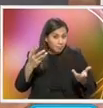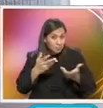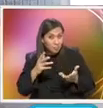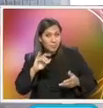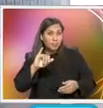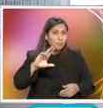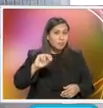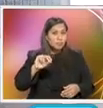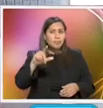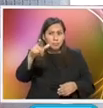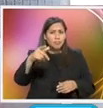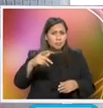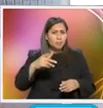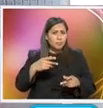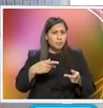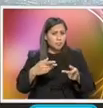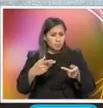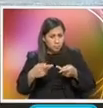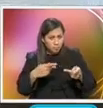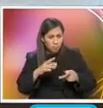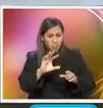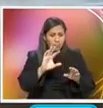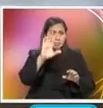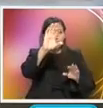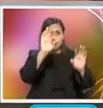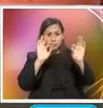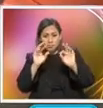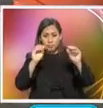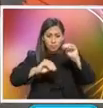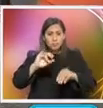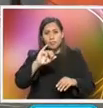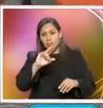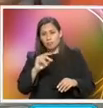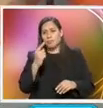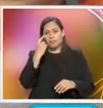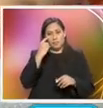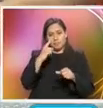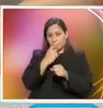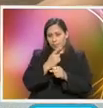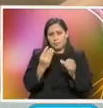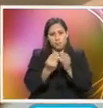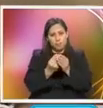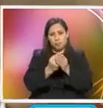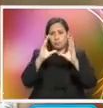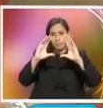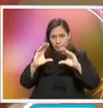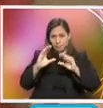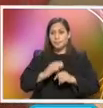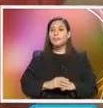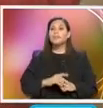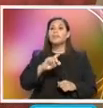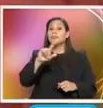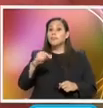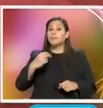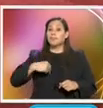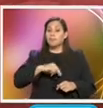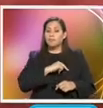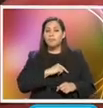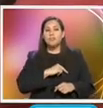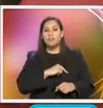¿Cómo se aseguran de que lo pongan en práctica? Claro, mira, primero se les enseña, es la capacitación, ¿no? Y después nosotros tenemos